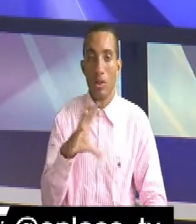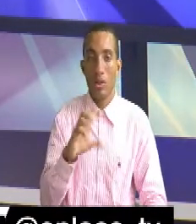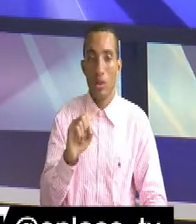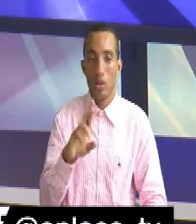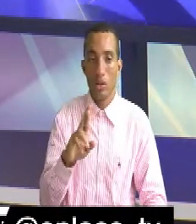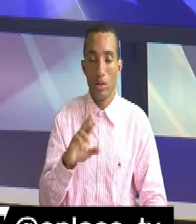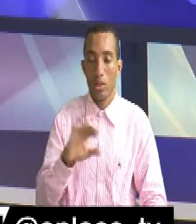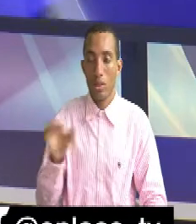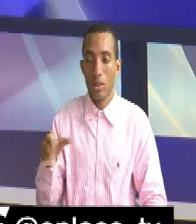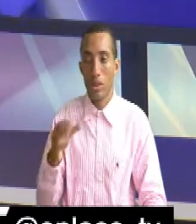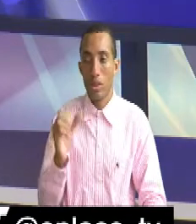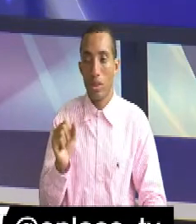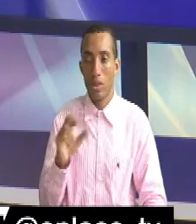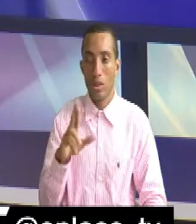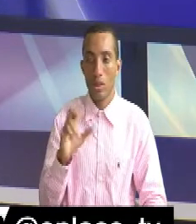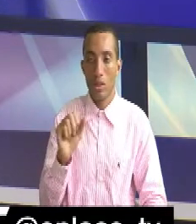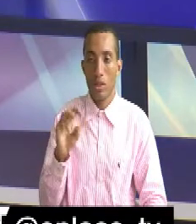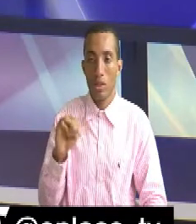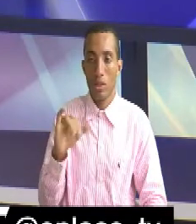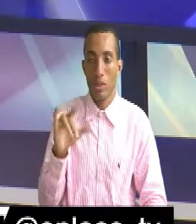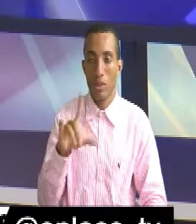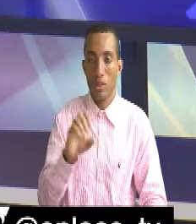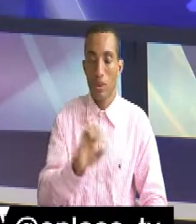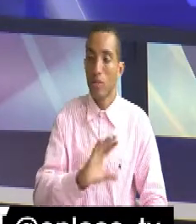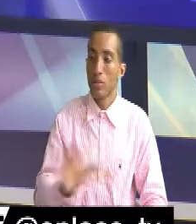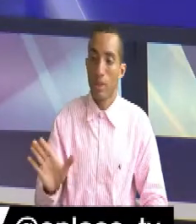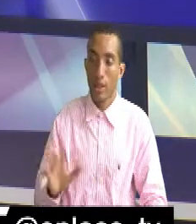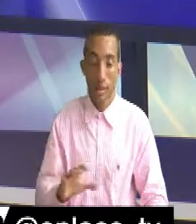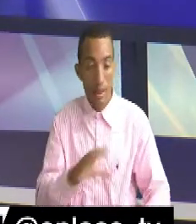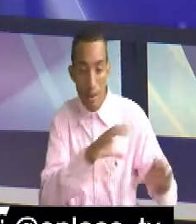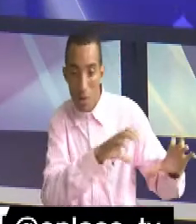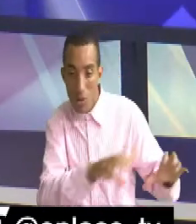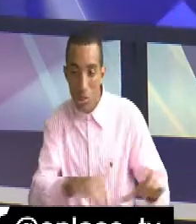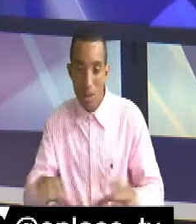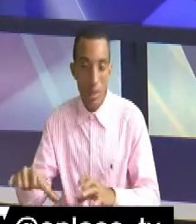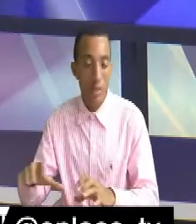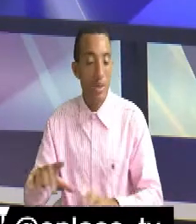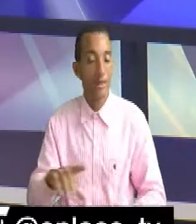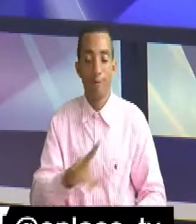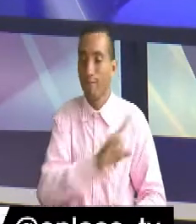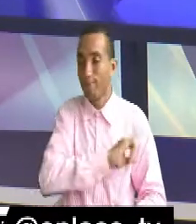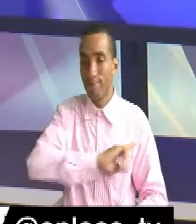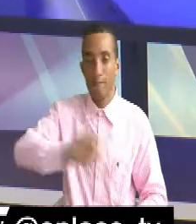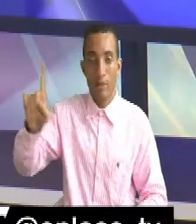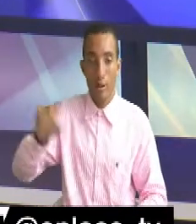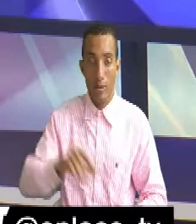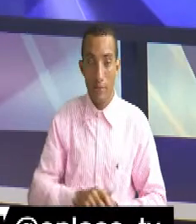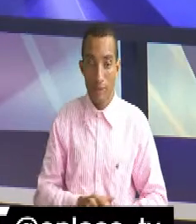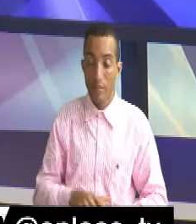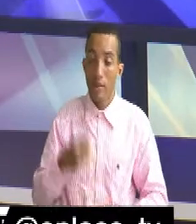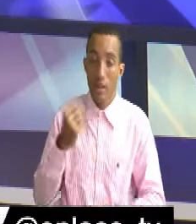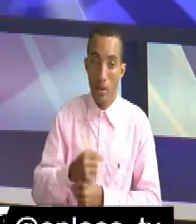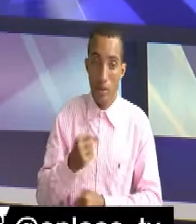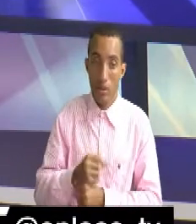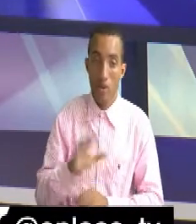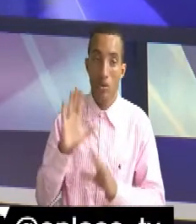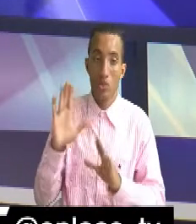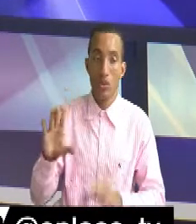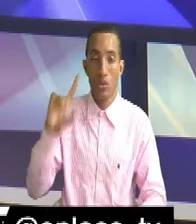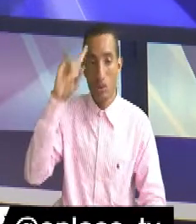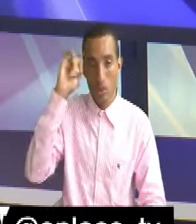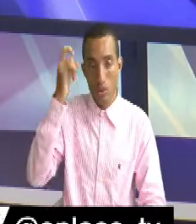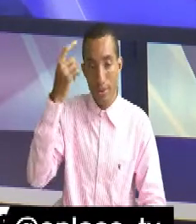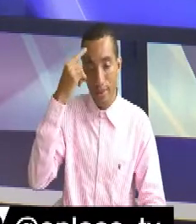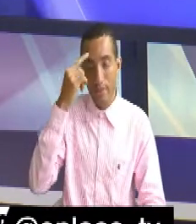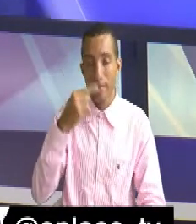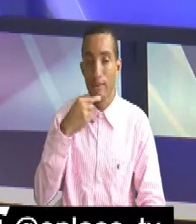para garantizar que comportamientos como estos no se registren al interior de los planteles educativos. El funcionario rechazó el caso y